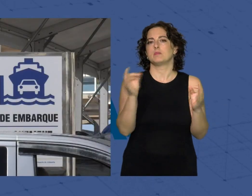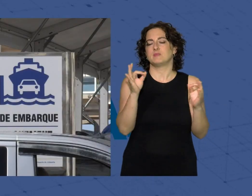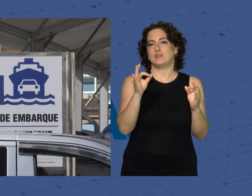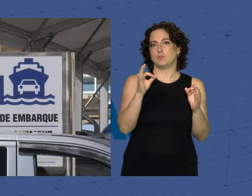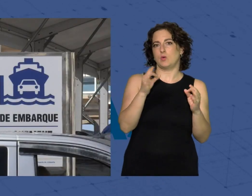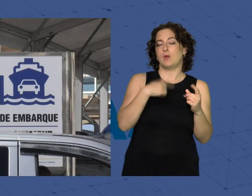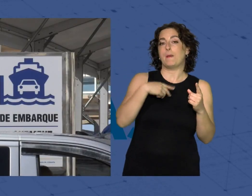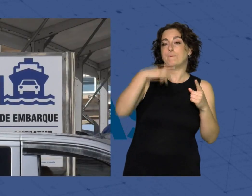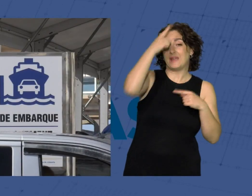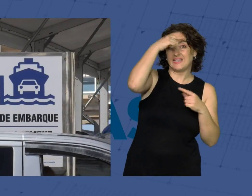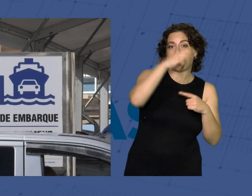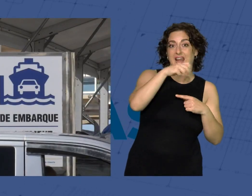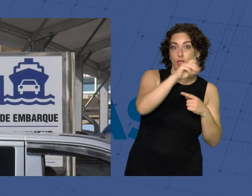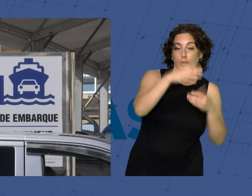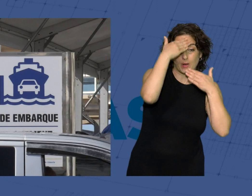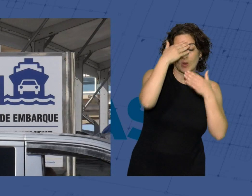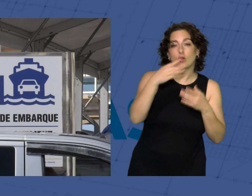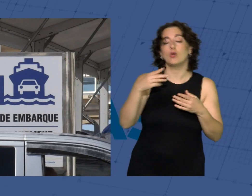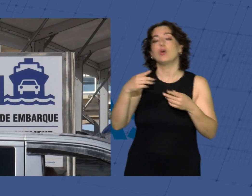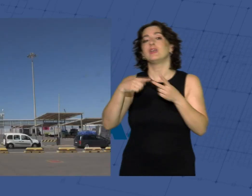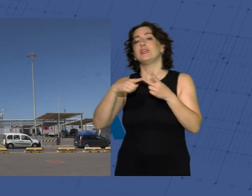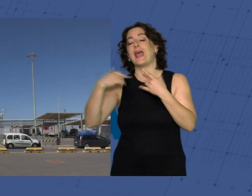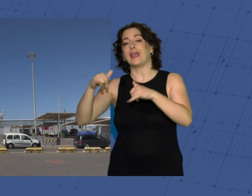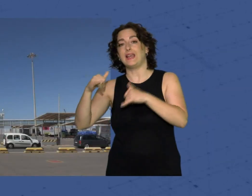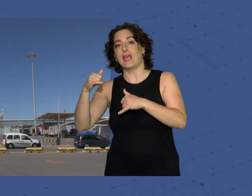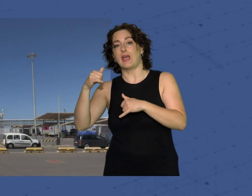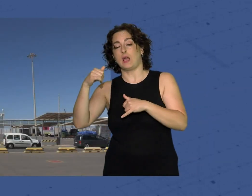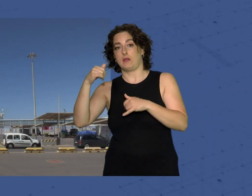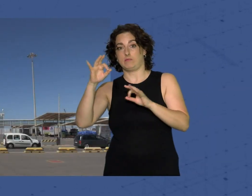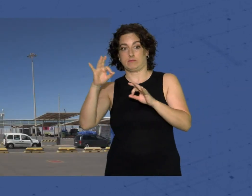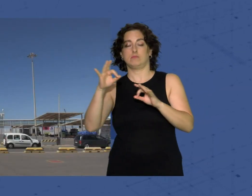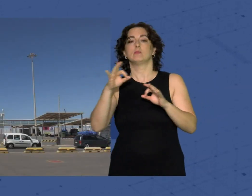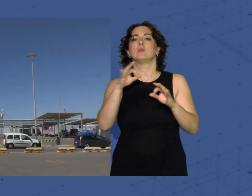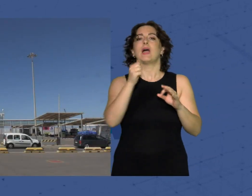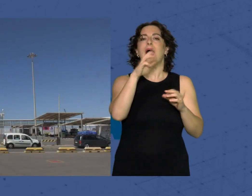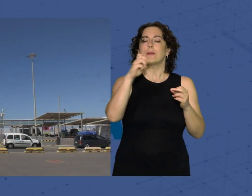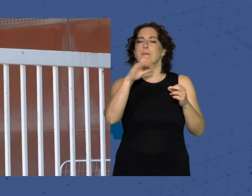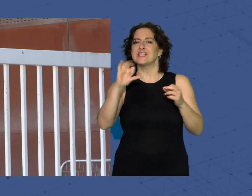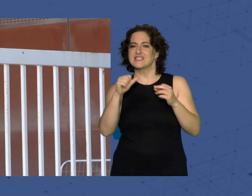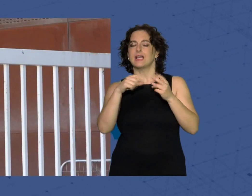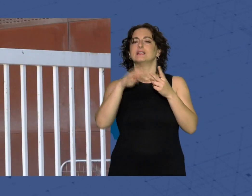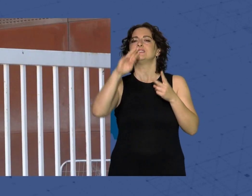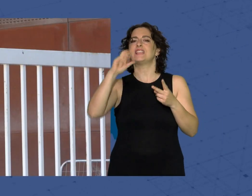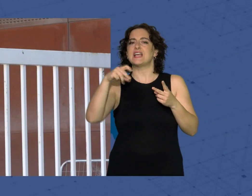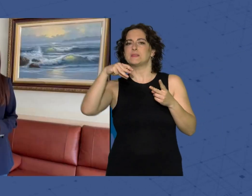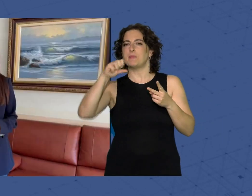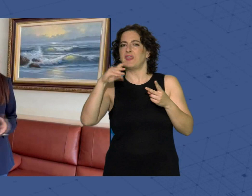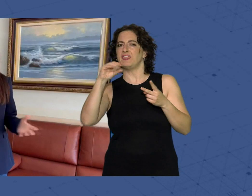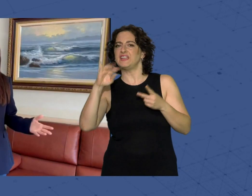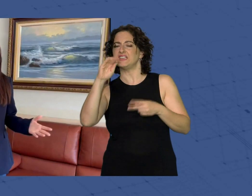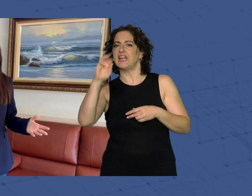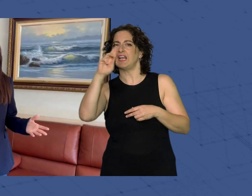destinos Melilla Nador en Marruecos y Gazahuet y Orán en Argelia son armas transmediterránea Balearia Balearia y GNV